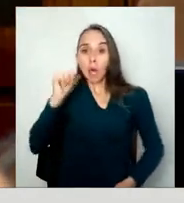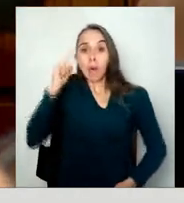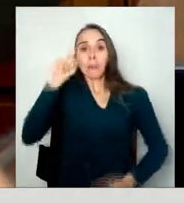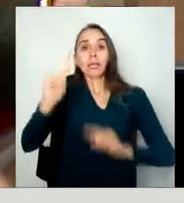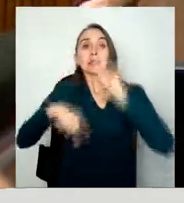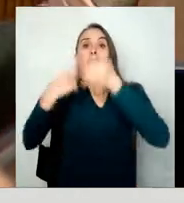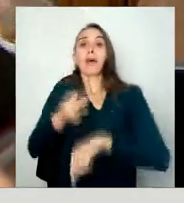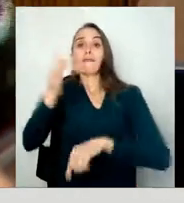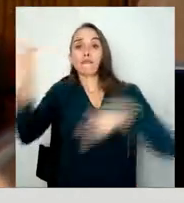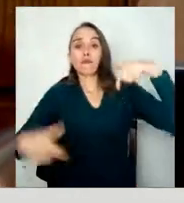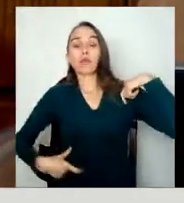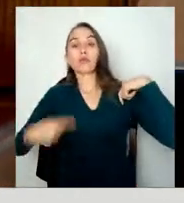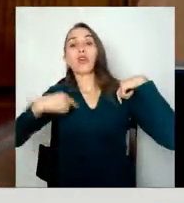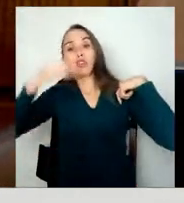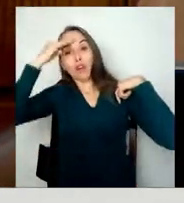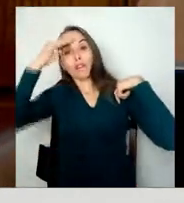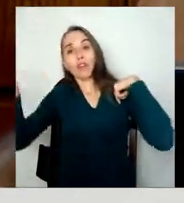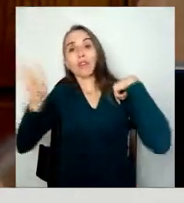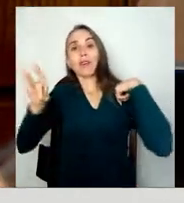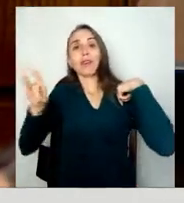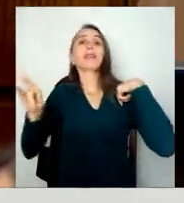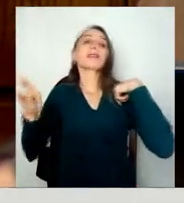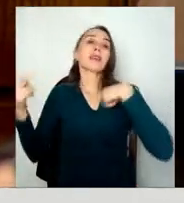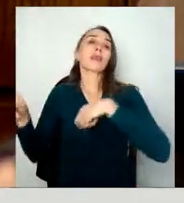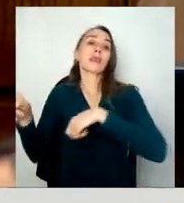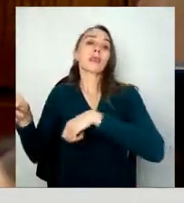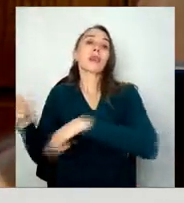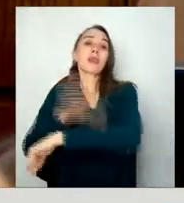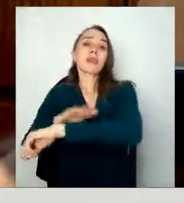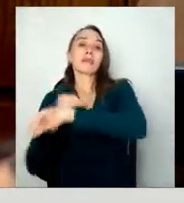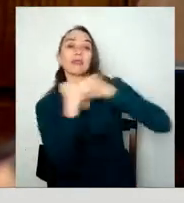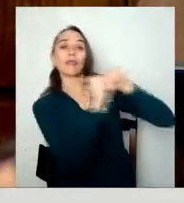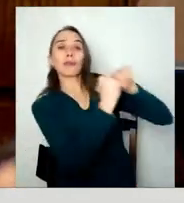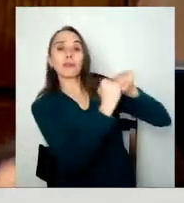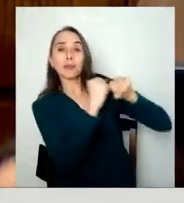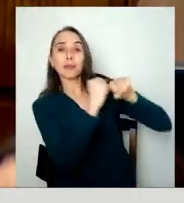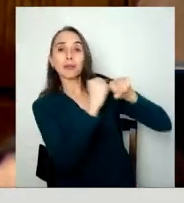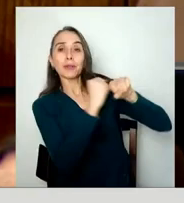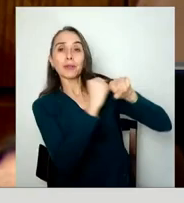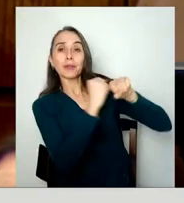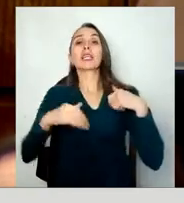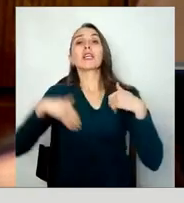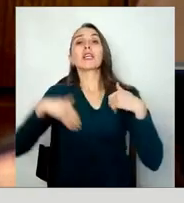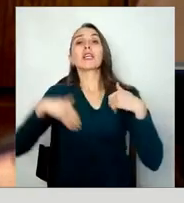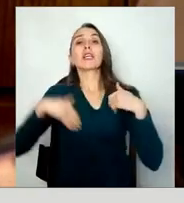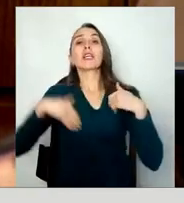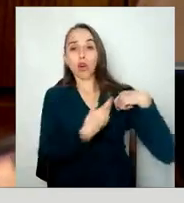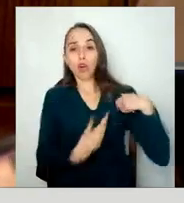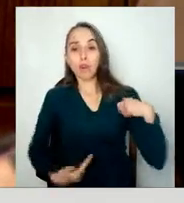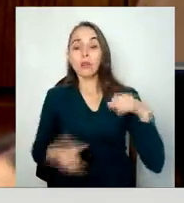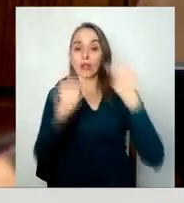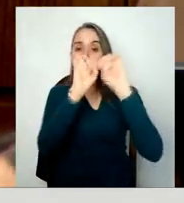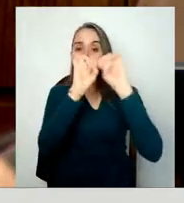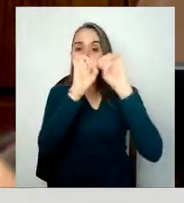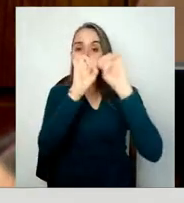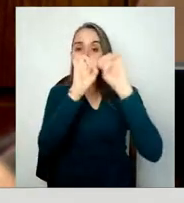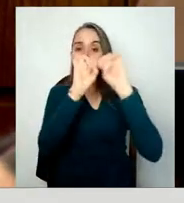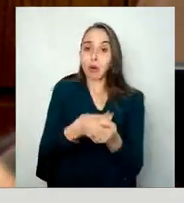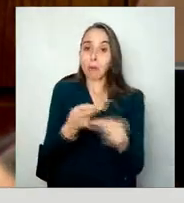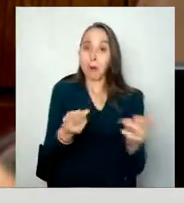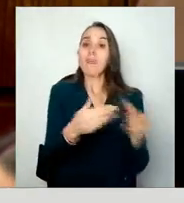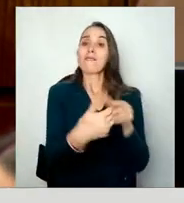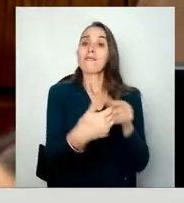será de oposición y en los que vengan después que todos puedan contar con un sistema flexible pero que tenga controles y que dé garantías y seguridad